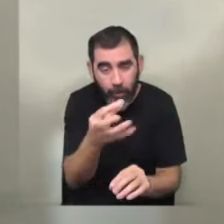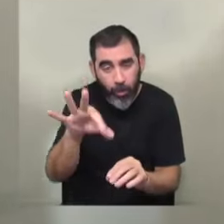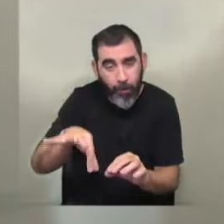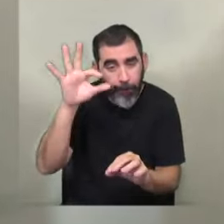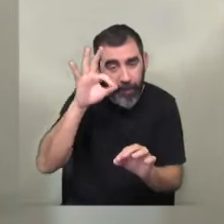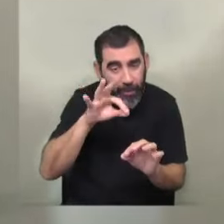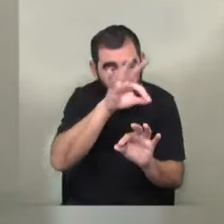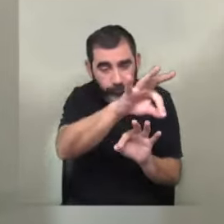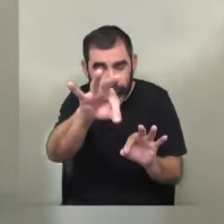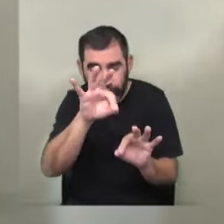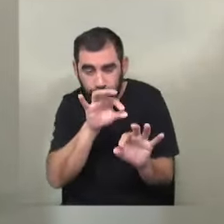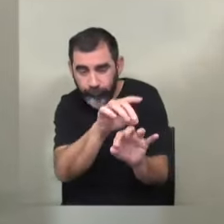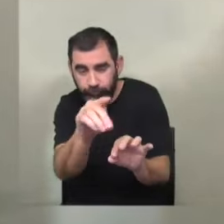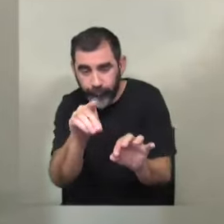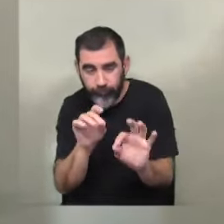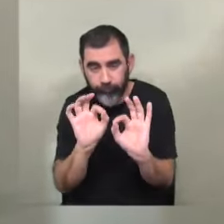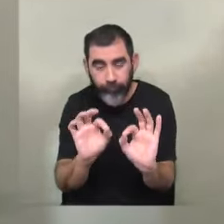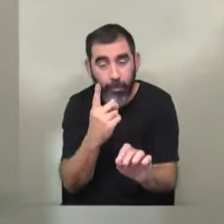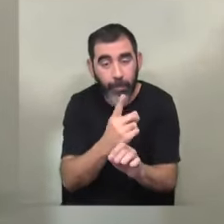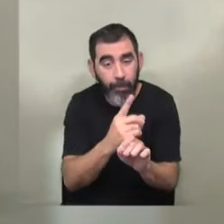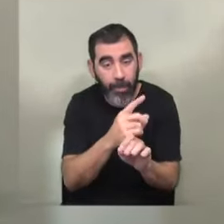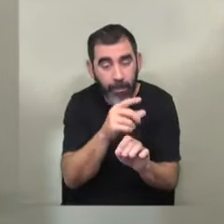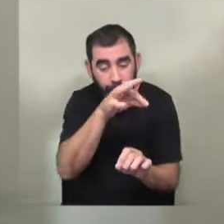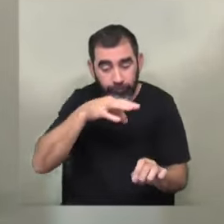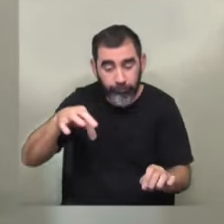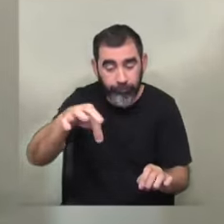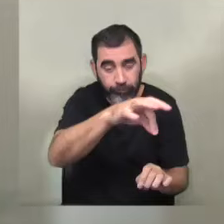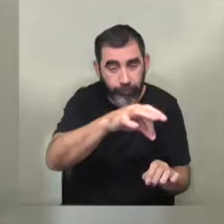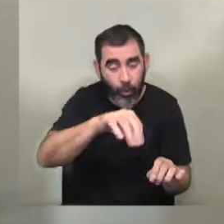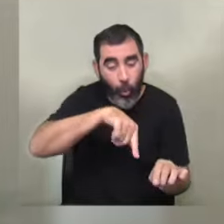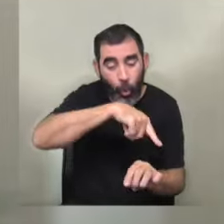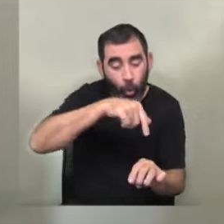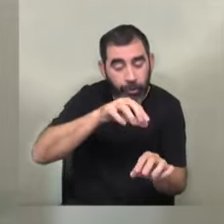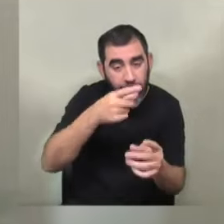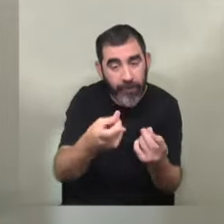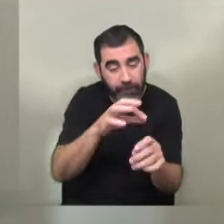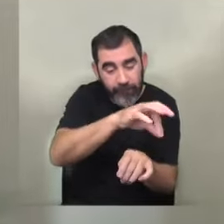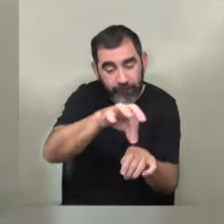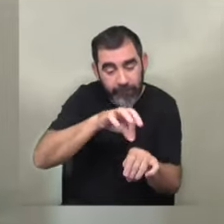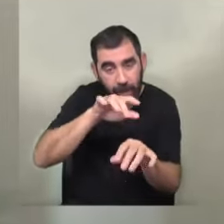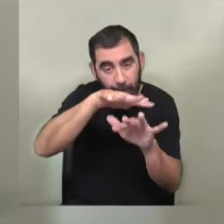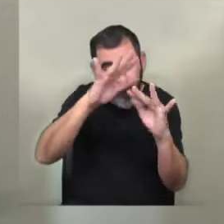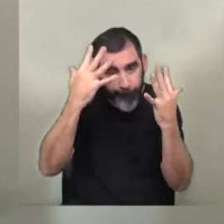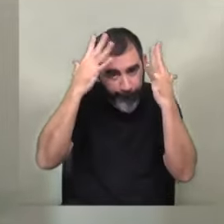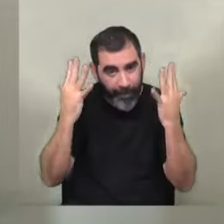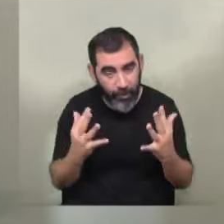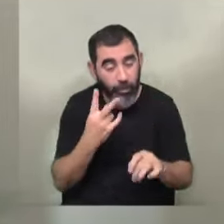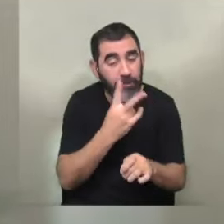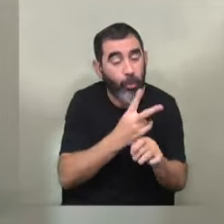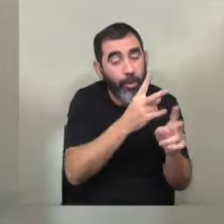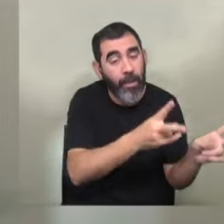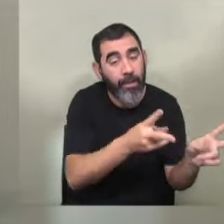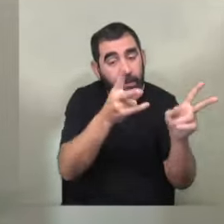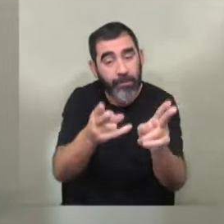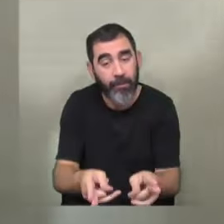sacar, diseñar bien la primera línea de implantación y los sectores que queremos repoblar con pelo. Una segunda etapa que